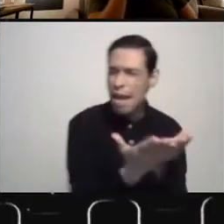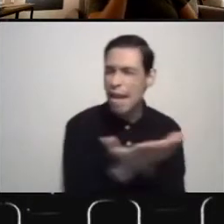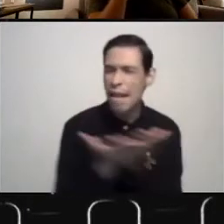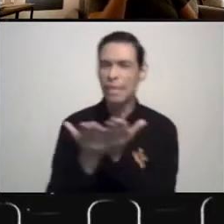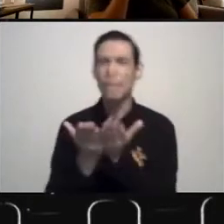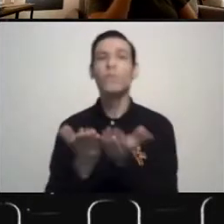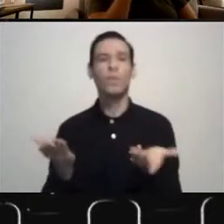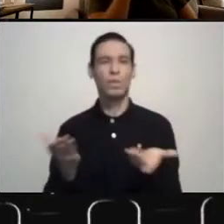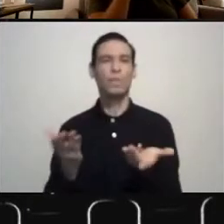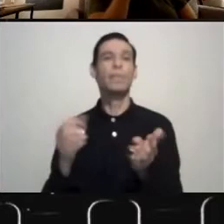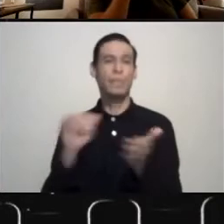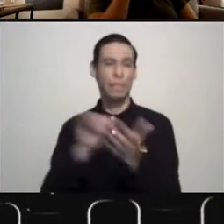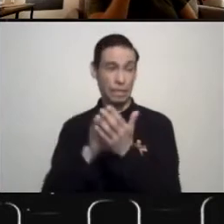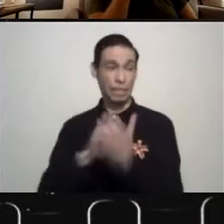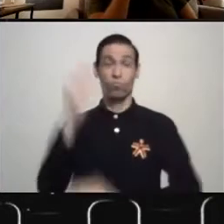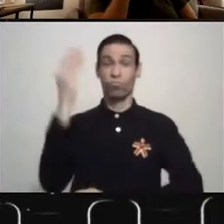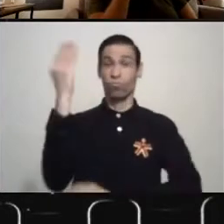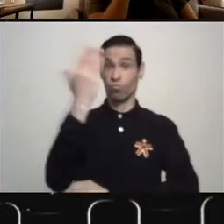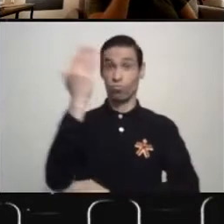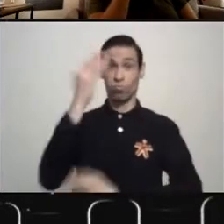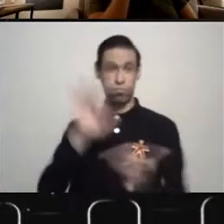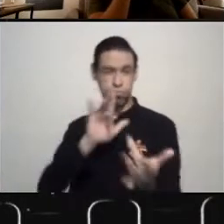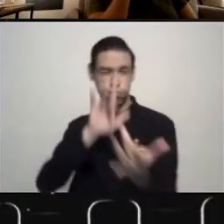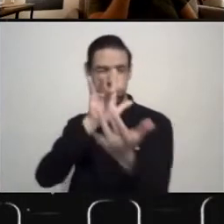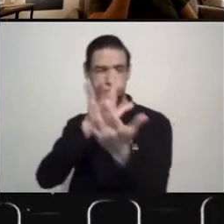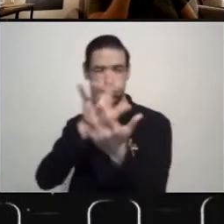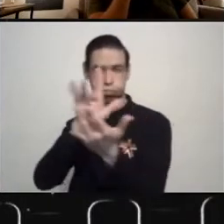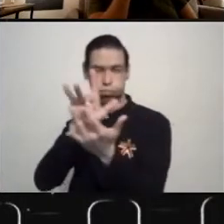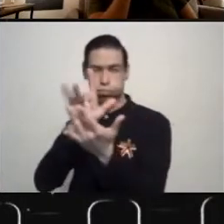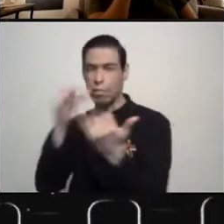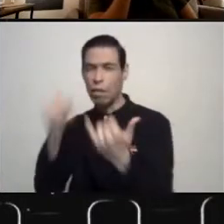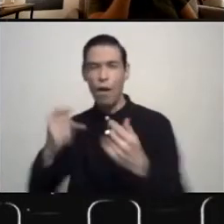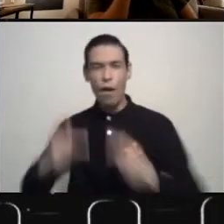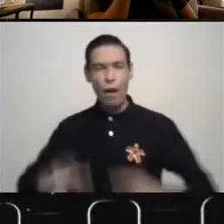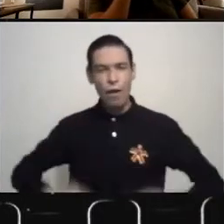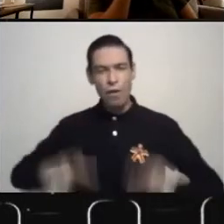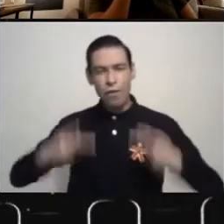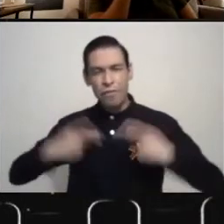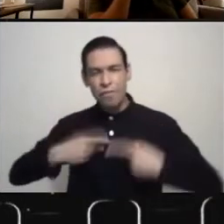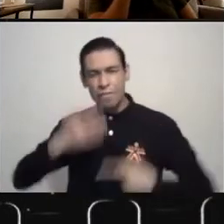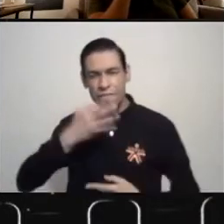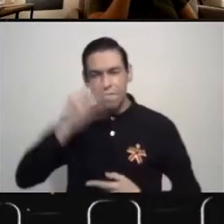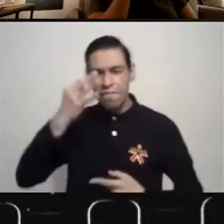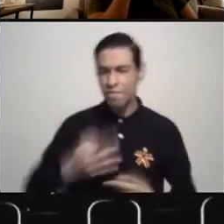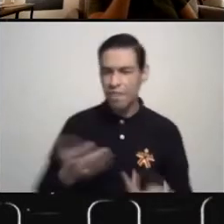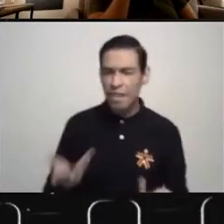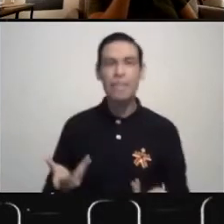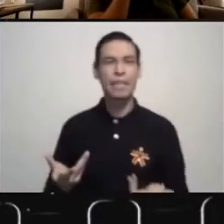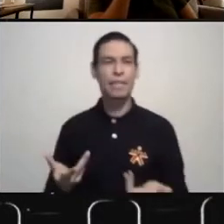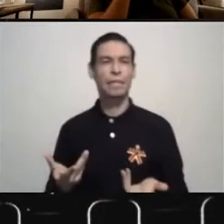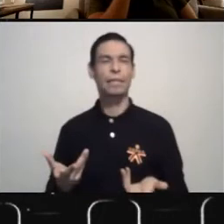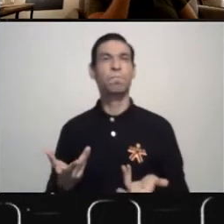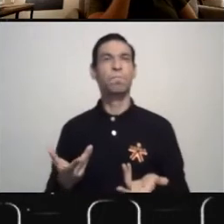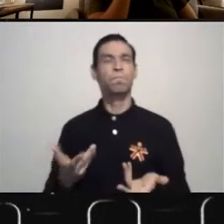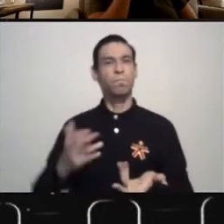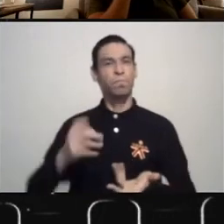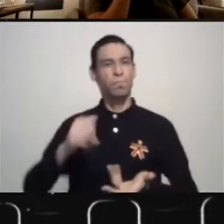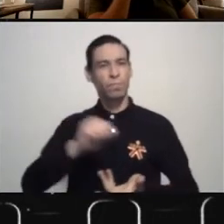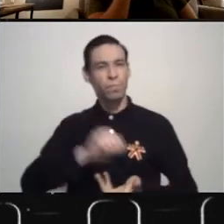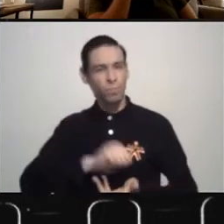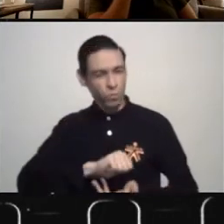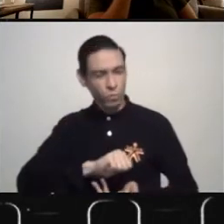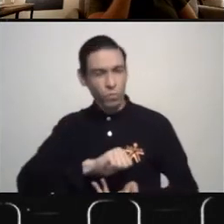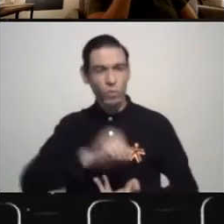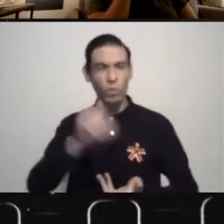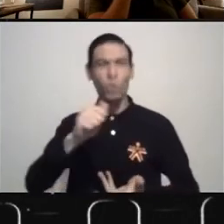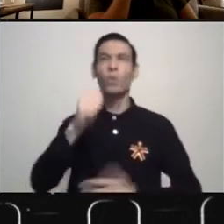ha estado muy comprometido con la realidad próxima, con el realismo. Y claramente cuando llegan, digamos,